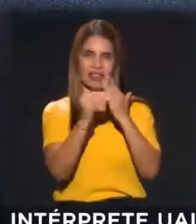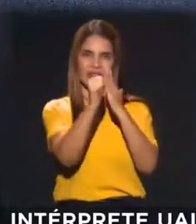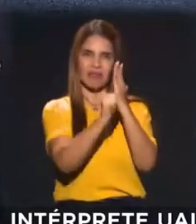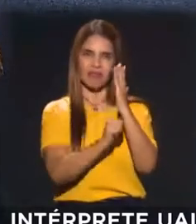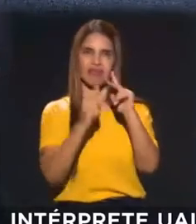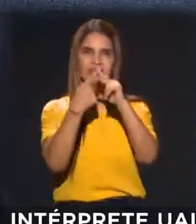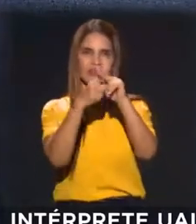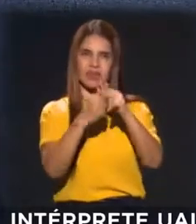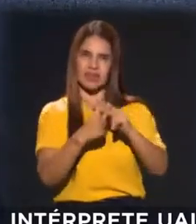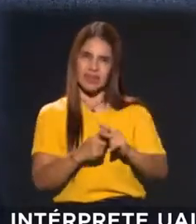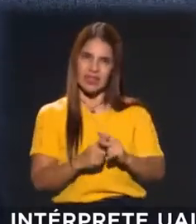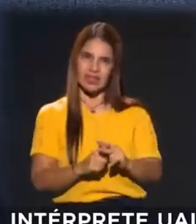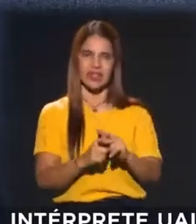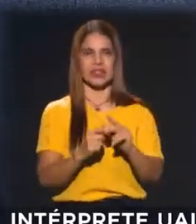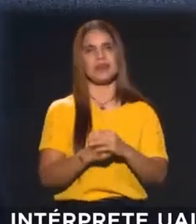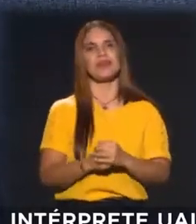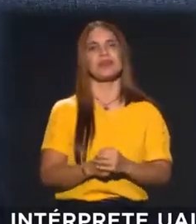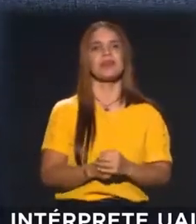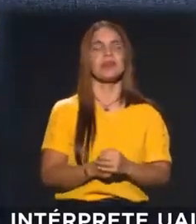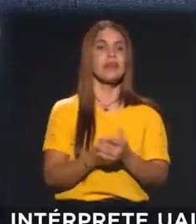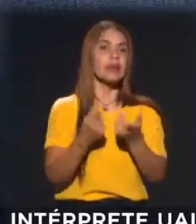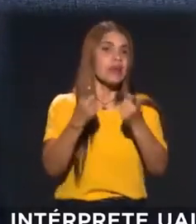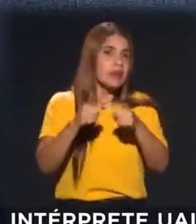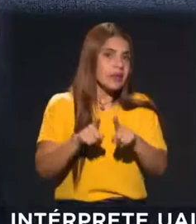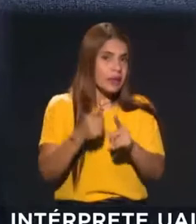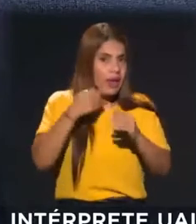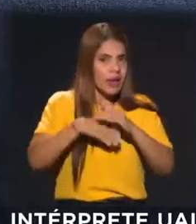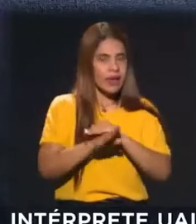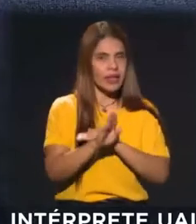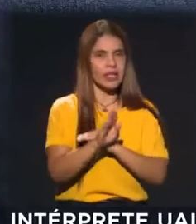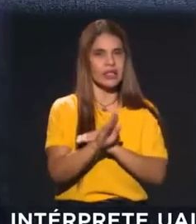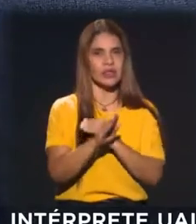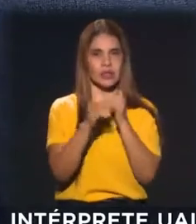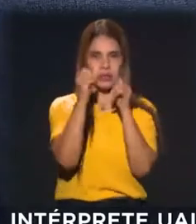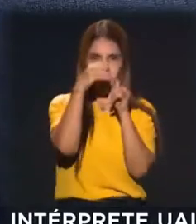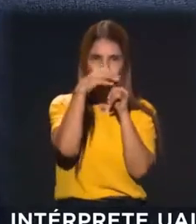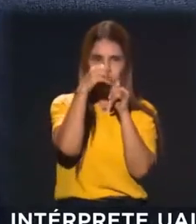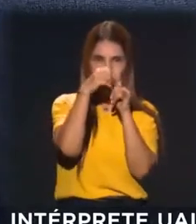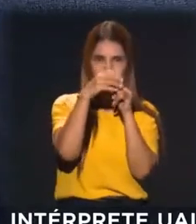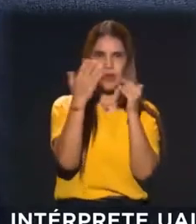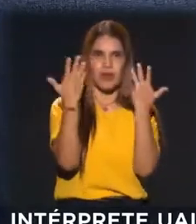los talleres en vivo, ¿cierto? Pero también pueden ingresar desde el canal de YouTube de la Fiesta